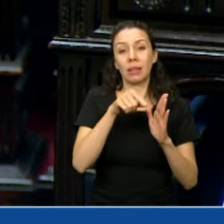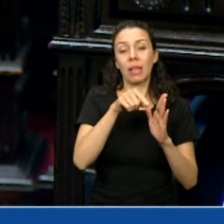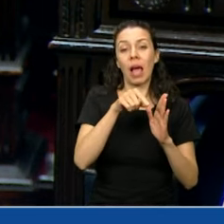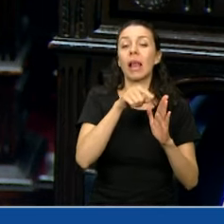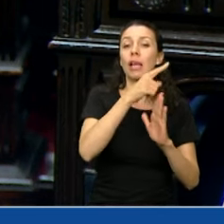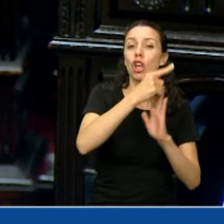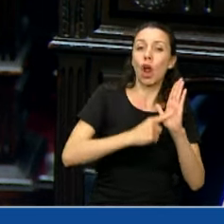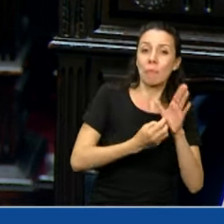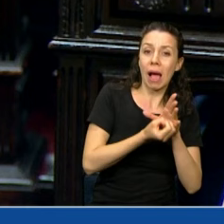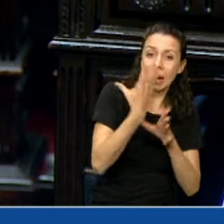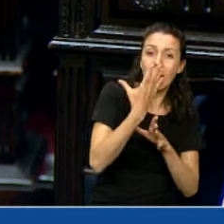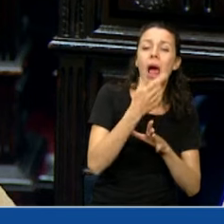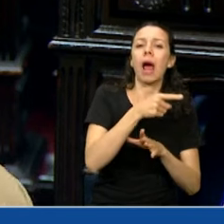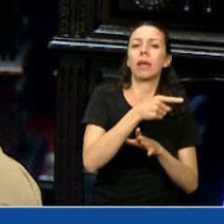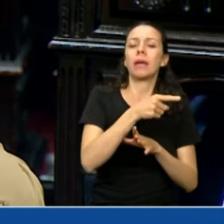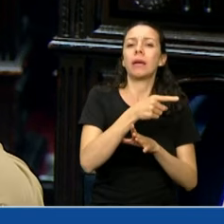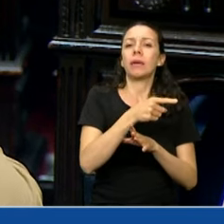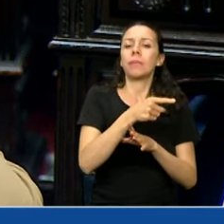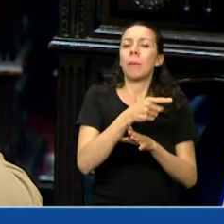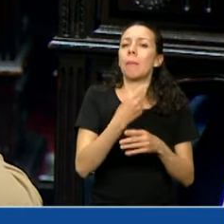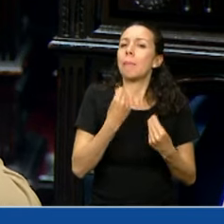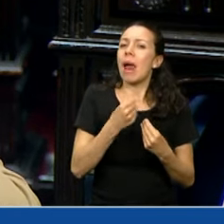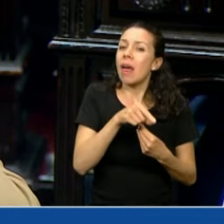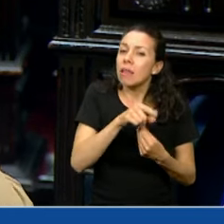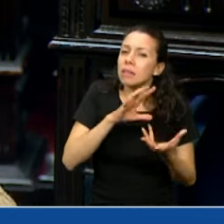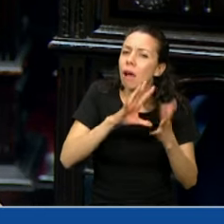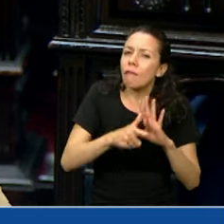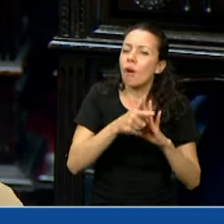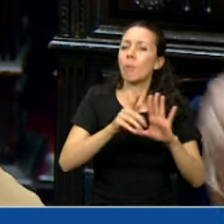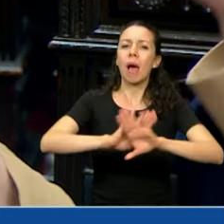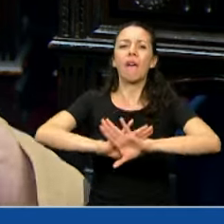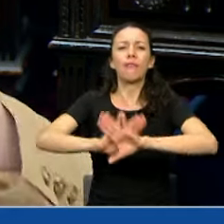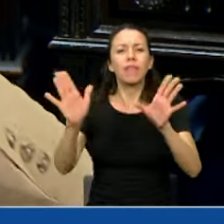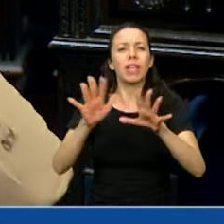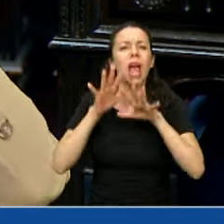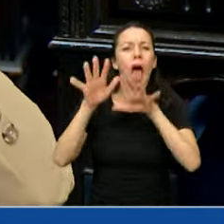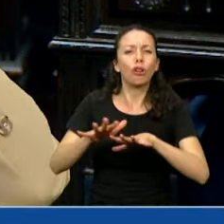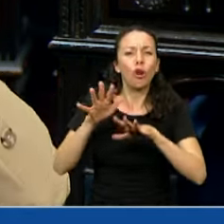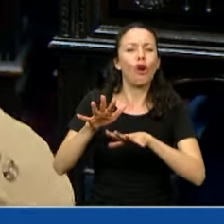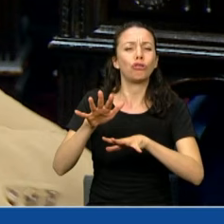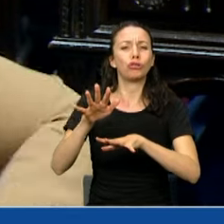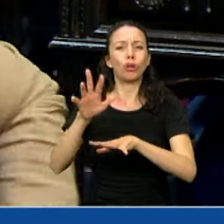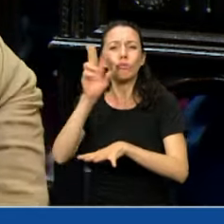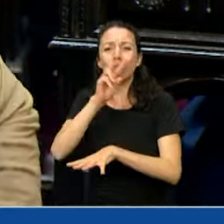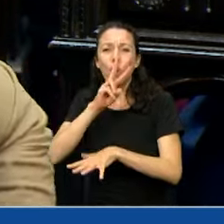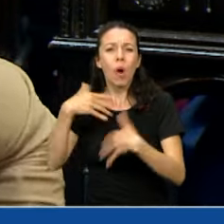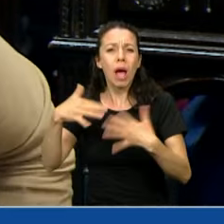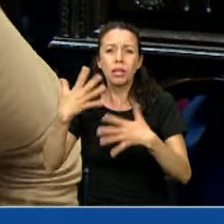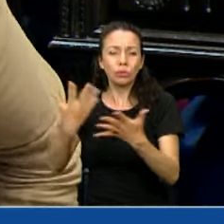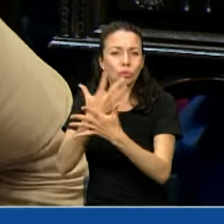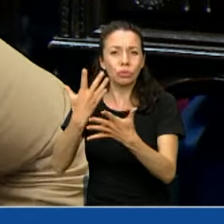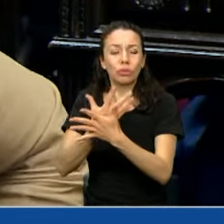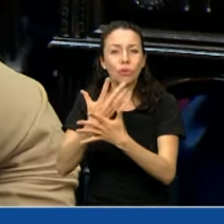normas acabar con el acoso sexual que se vive y que vive muchas mujeres